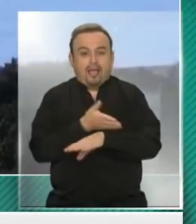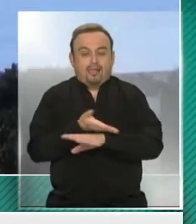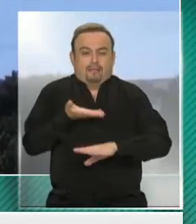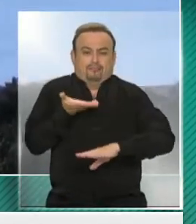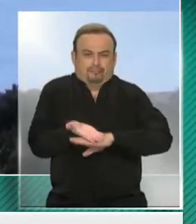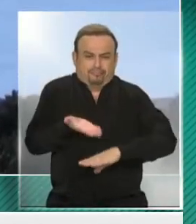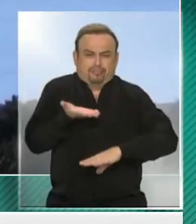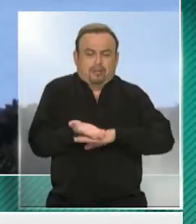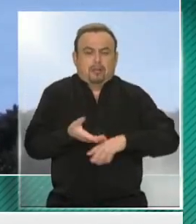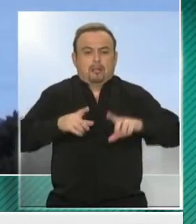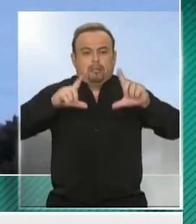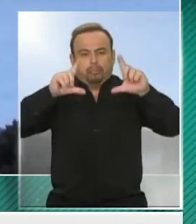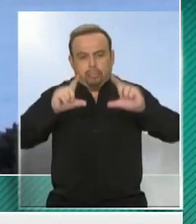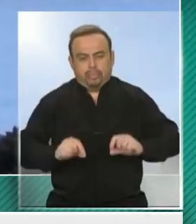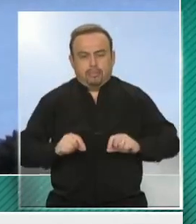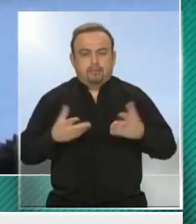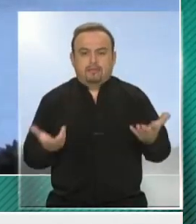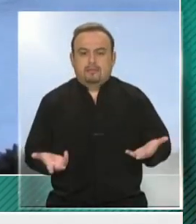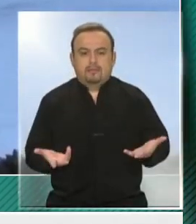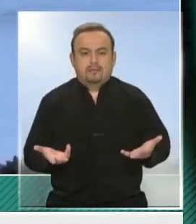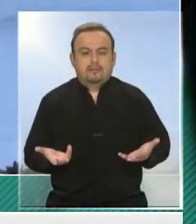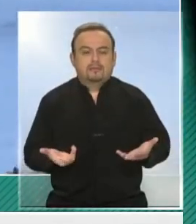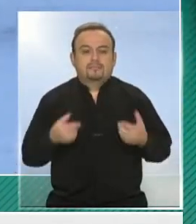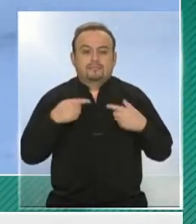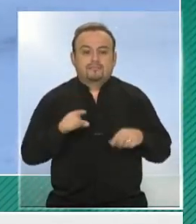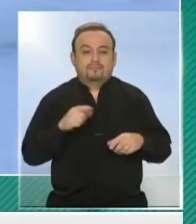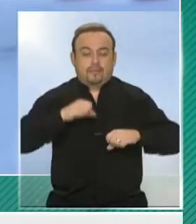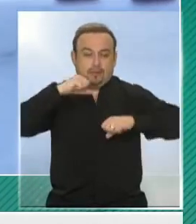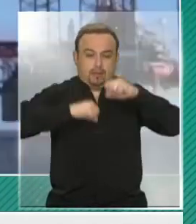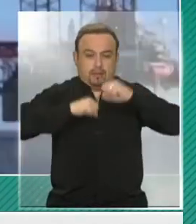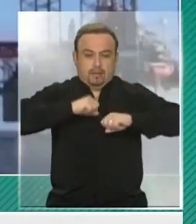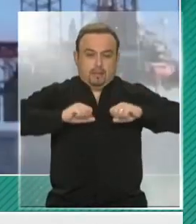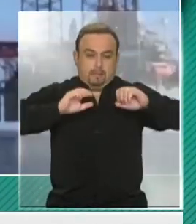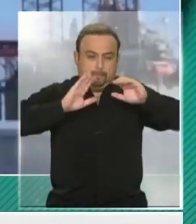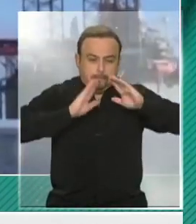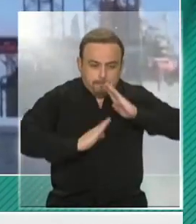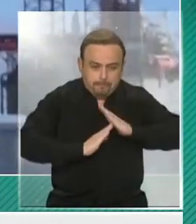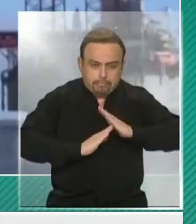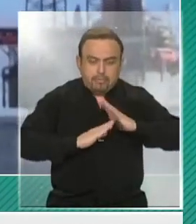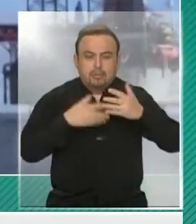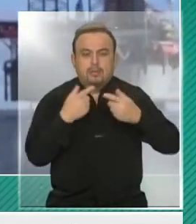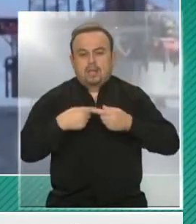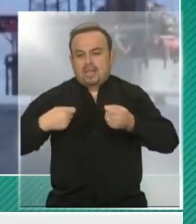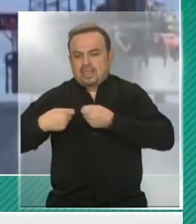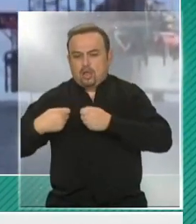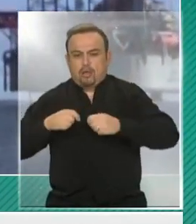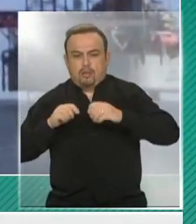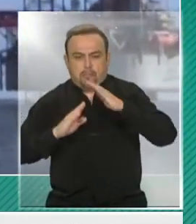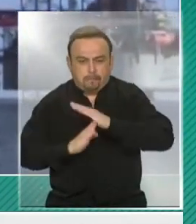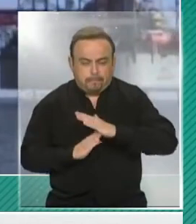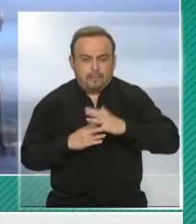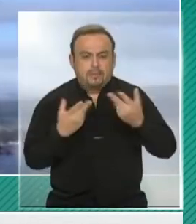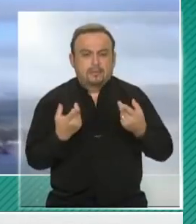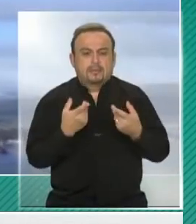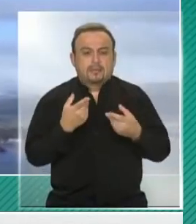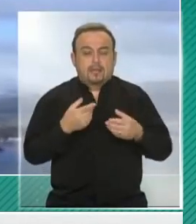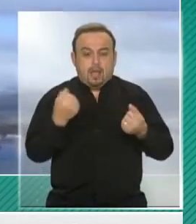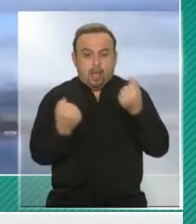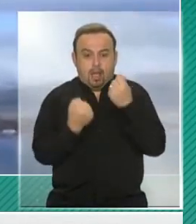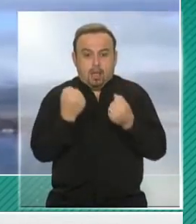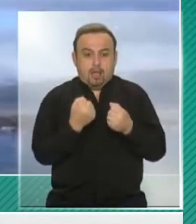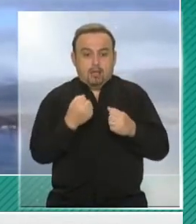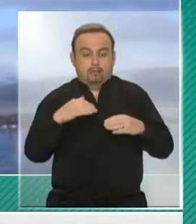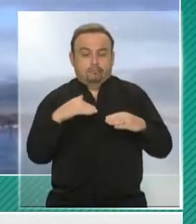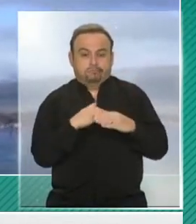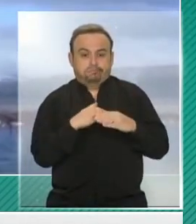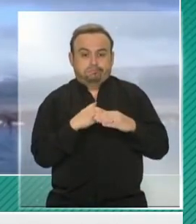supuesto mucho menor que la oferta ya lo decías tú las industrias paralizadas los negocios paralizados la mayoría de los vehículos aquí